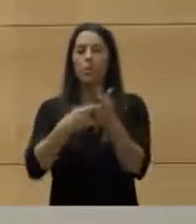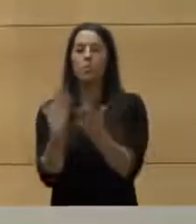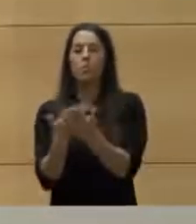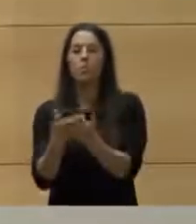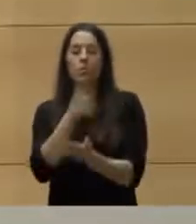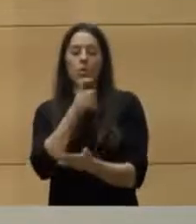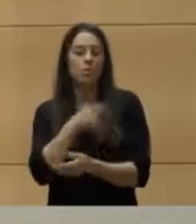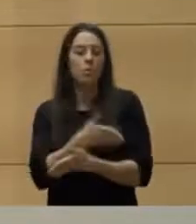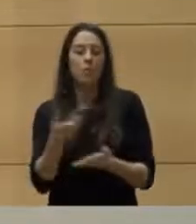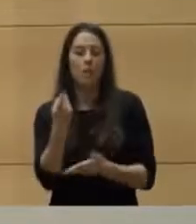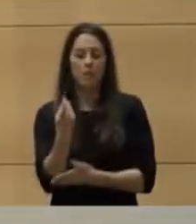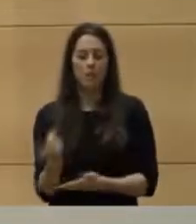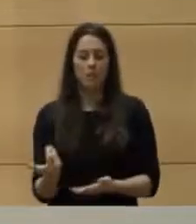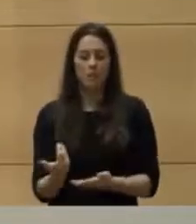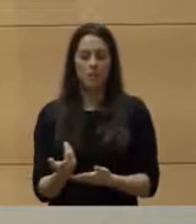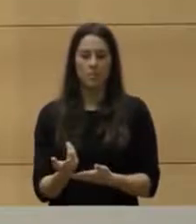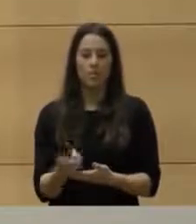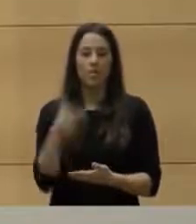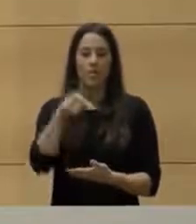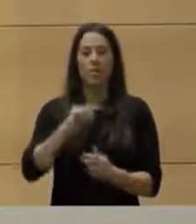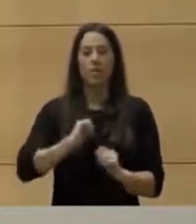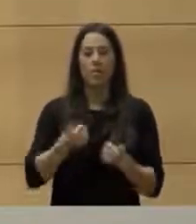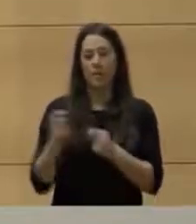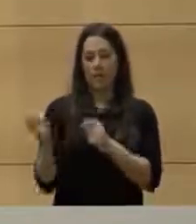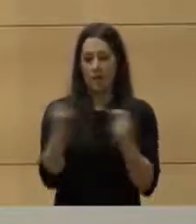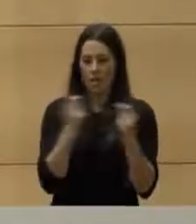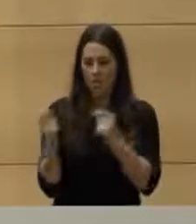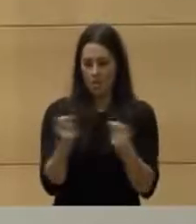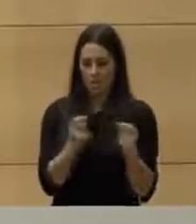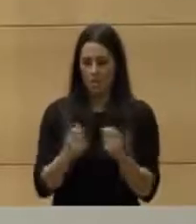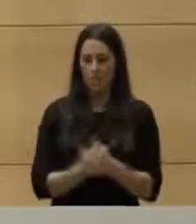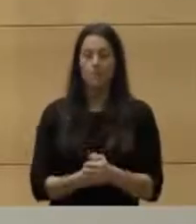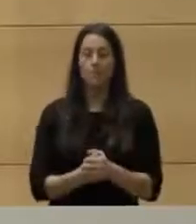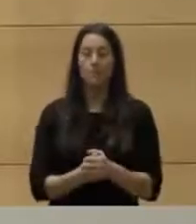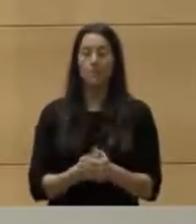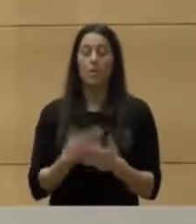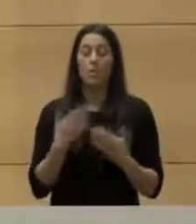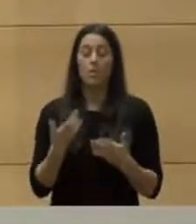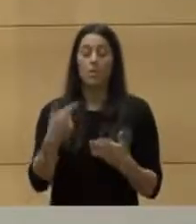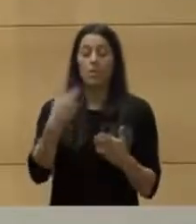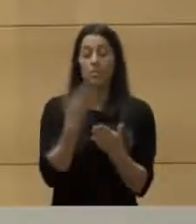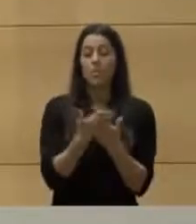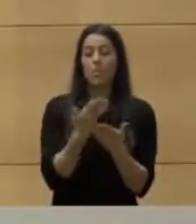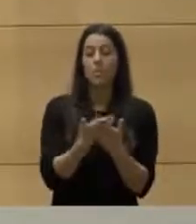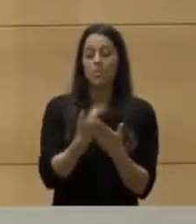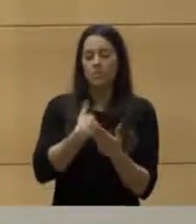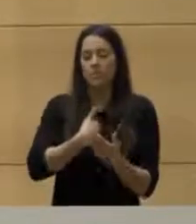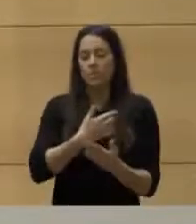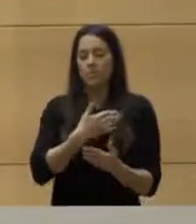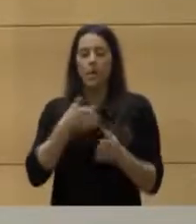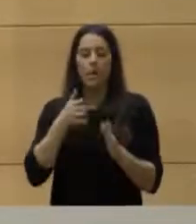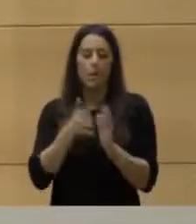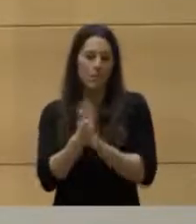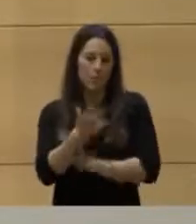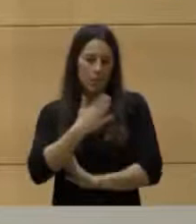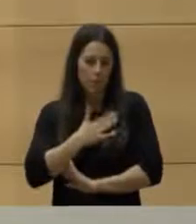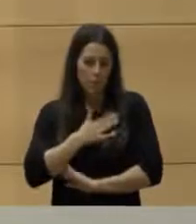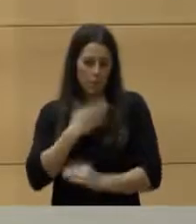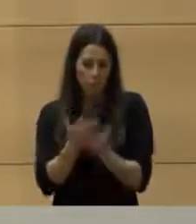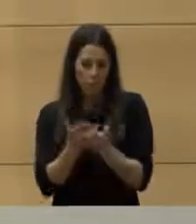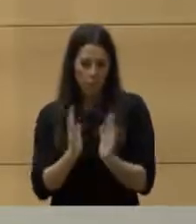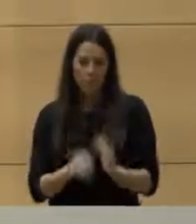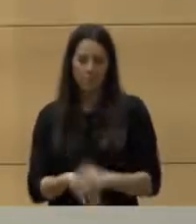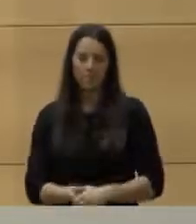proceso constituyente al inicio del debate? Pues, ¿qué proyecto propuesta? Yo voy a exponer el mío.